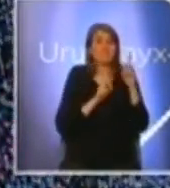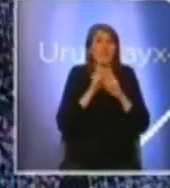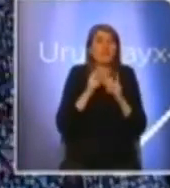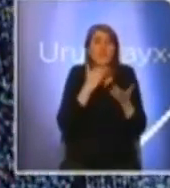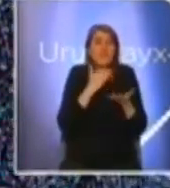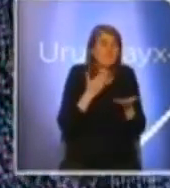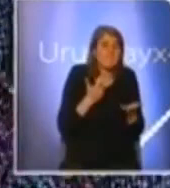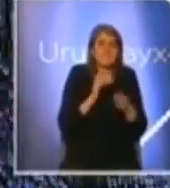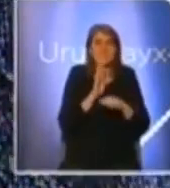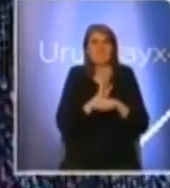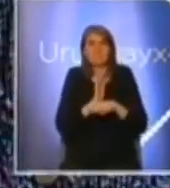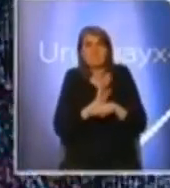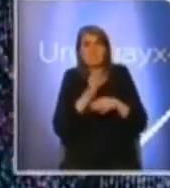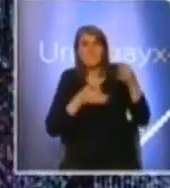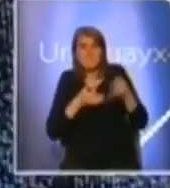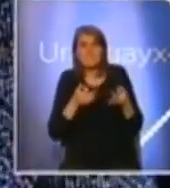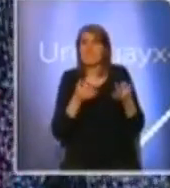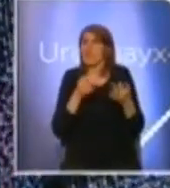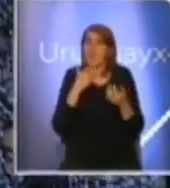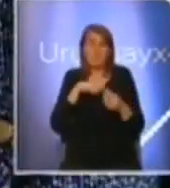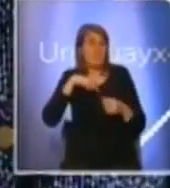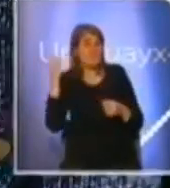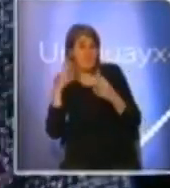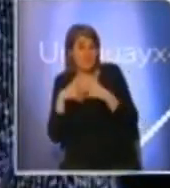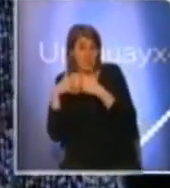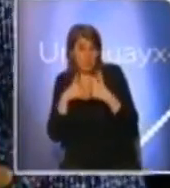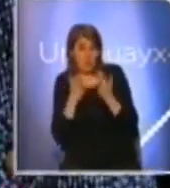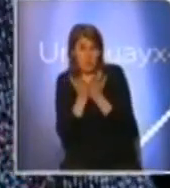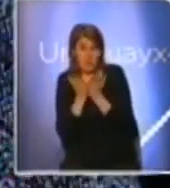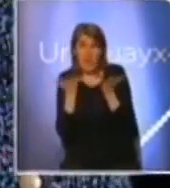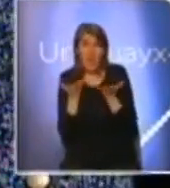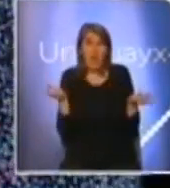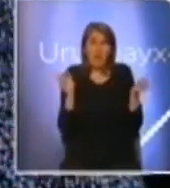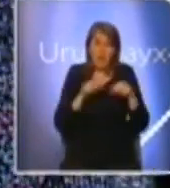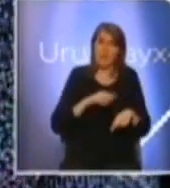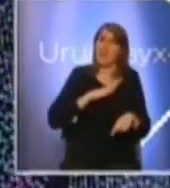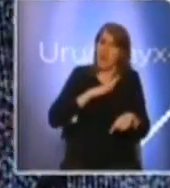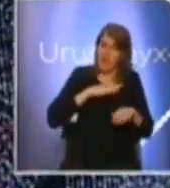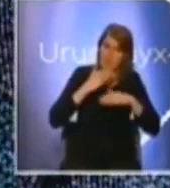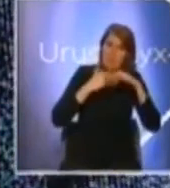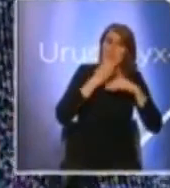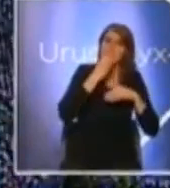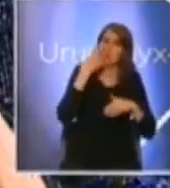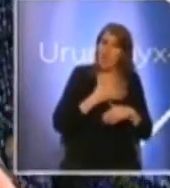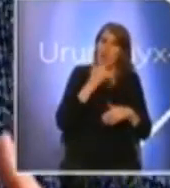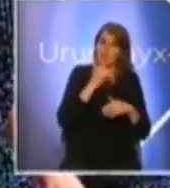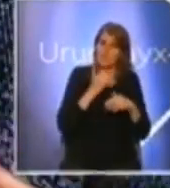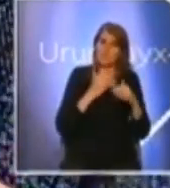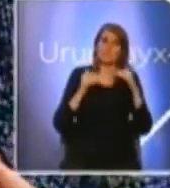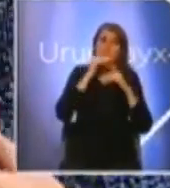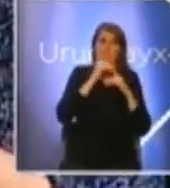en bioquímica, aquí en Uruguay, hoy existe. Hay grupos de investigación trabajando activamente que publican